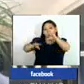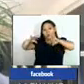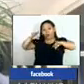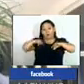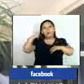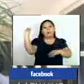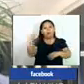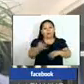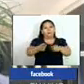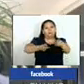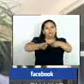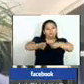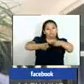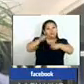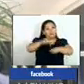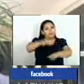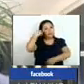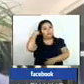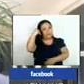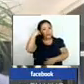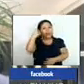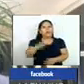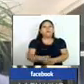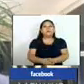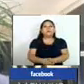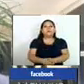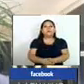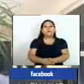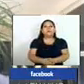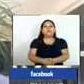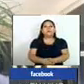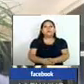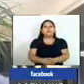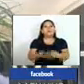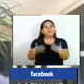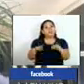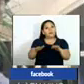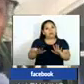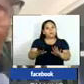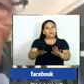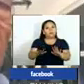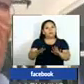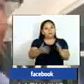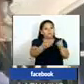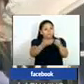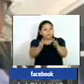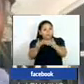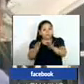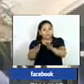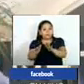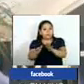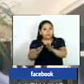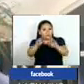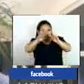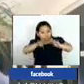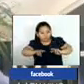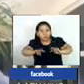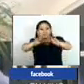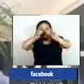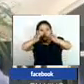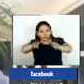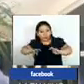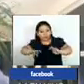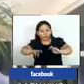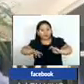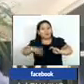de una manera importante. Esto debe ser llevado a cabo a través de diferentes pruebas. Cada